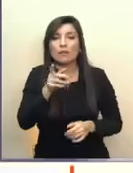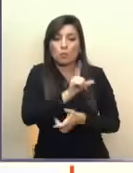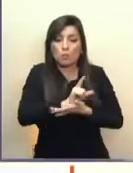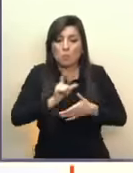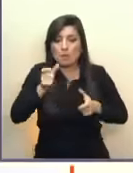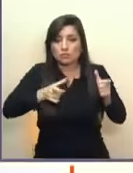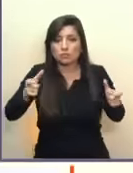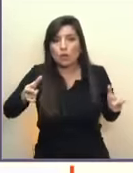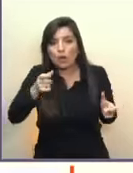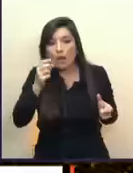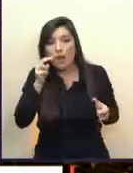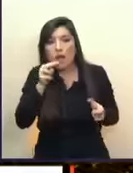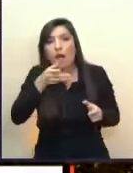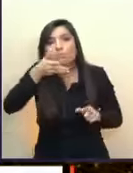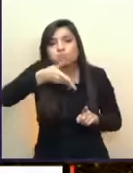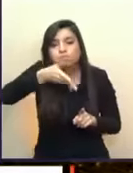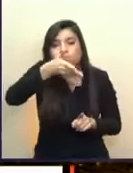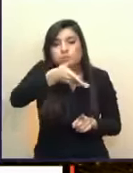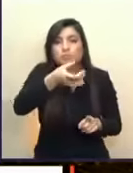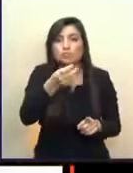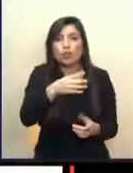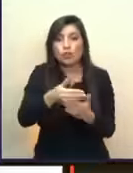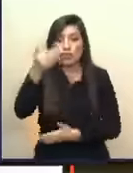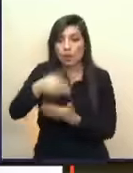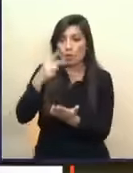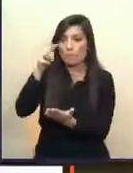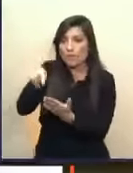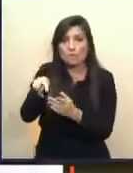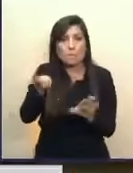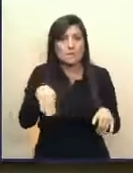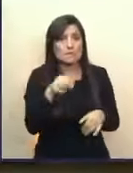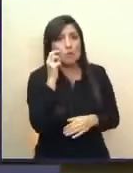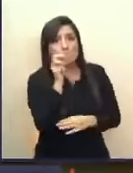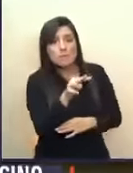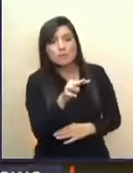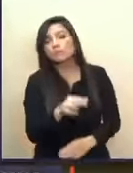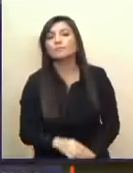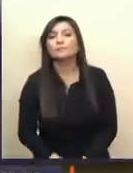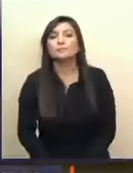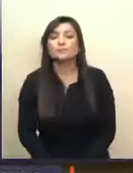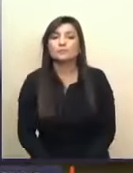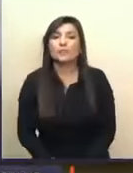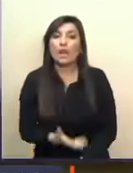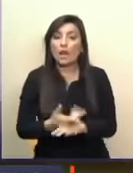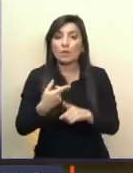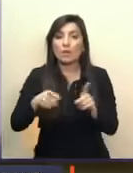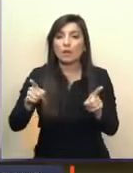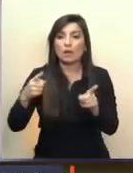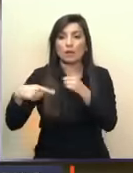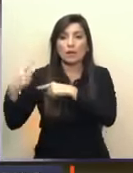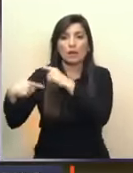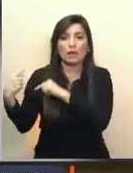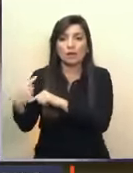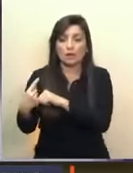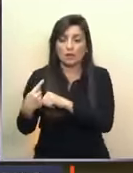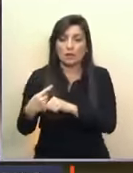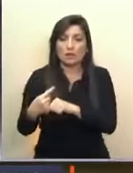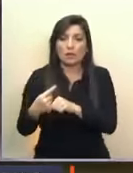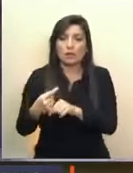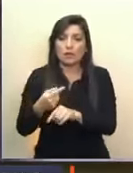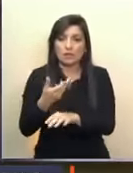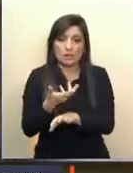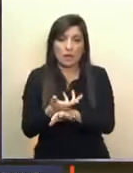quien solo habían visto en los diarios. Y después hay otra historia de una señora húngara de acá de Villa Langostura, que la